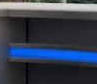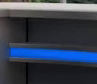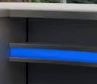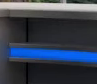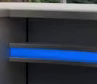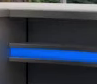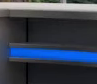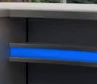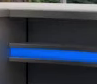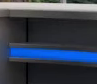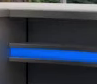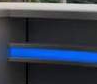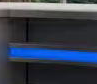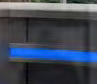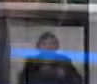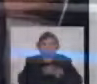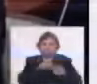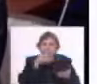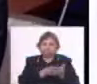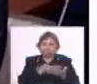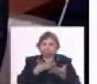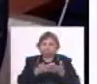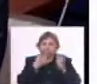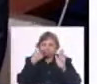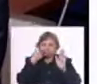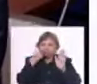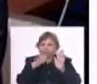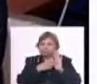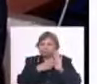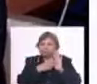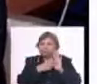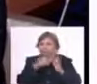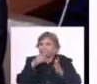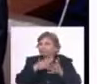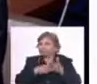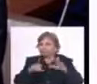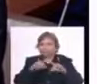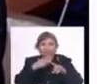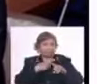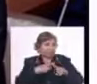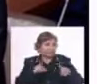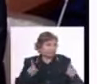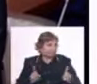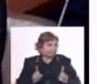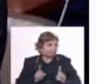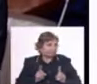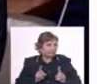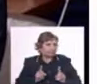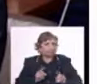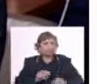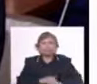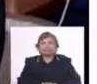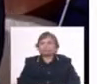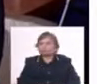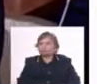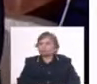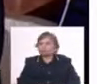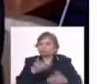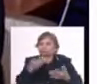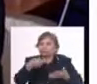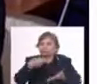en el uso de la palabra. Iniciando de que hay situaciones totalmente distintas.